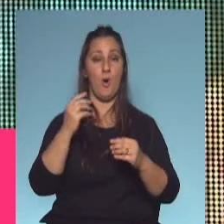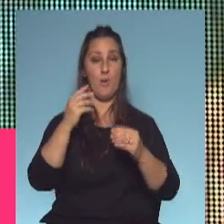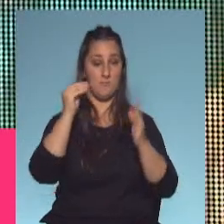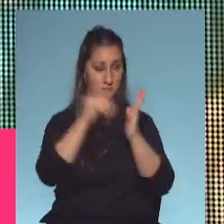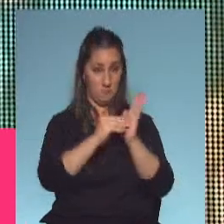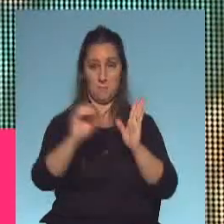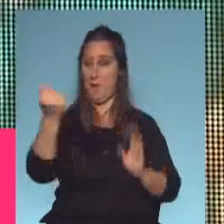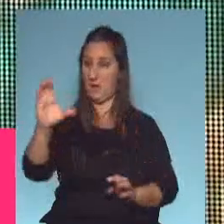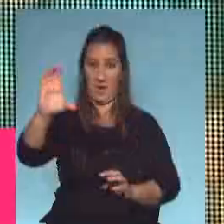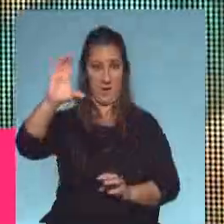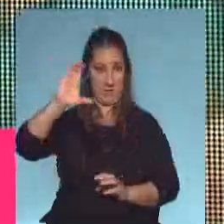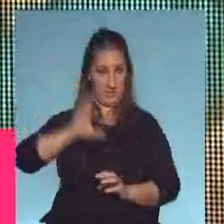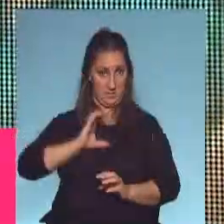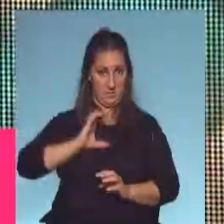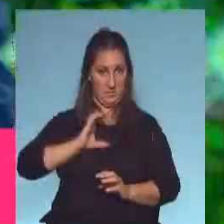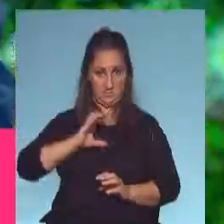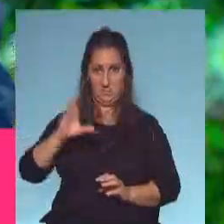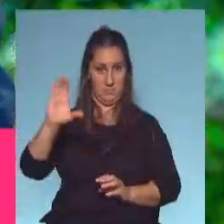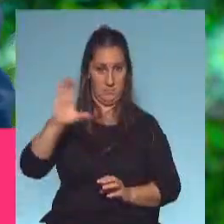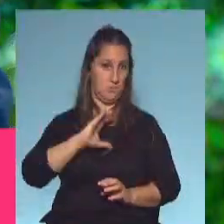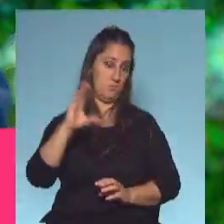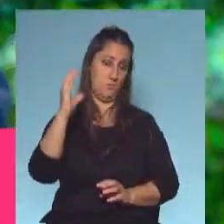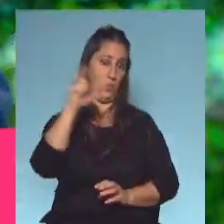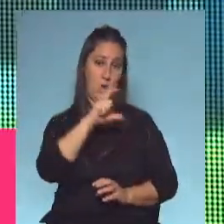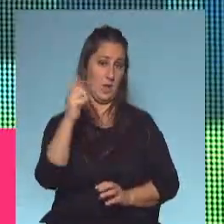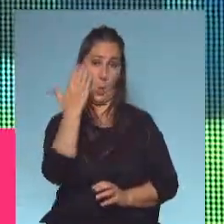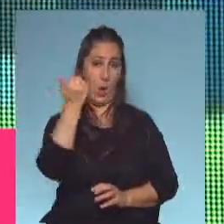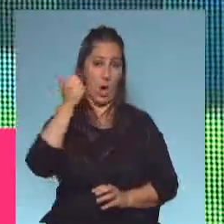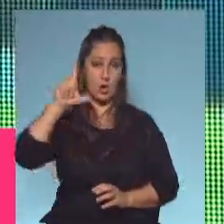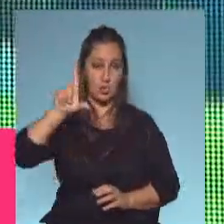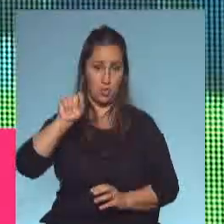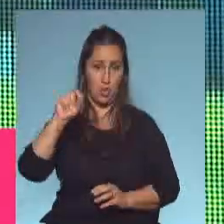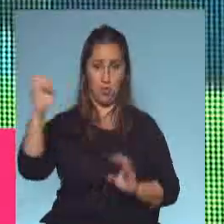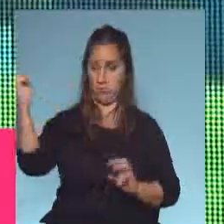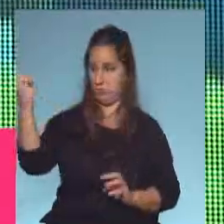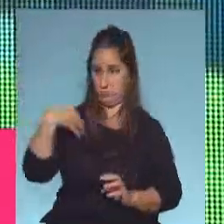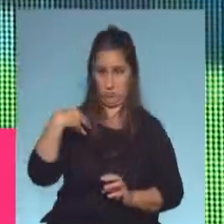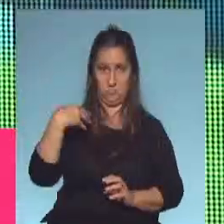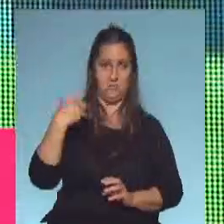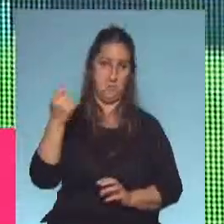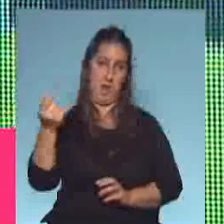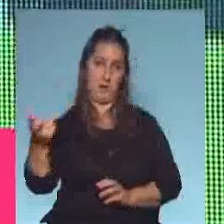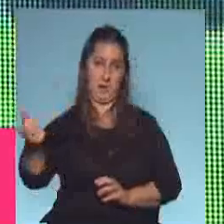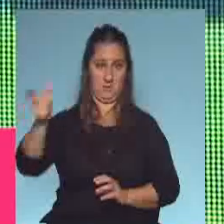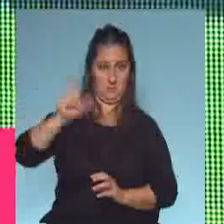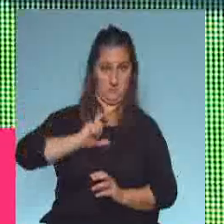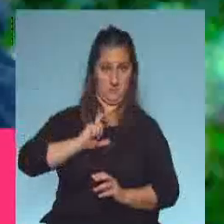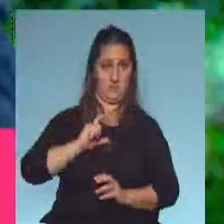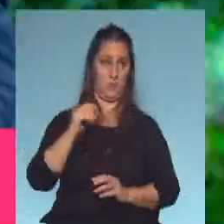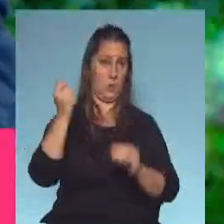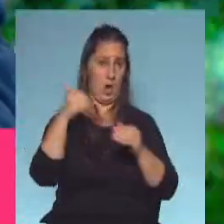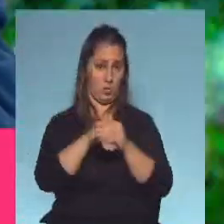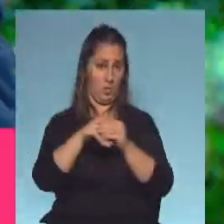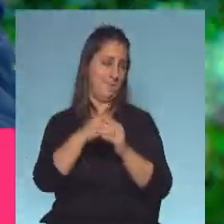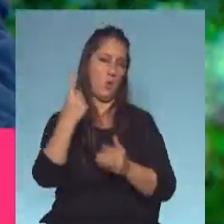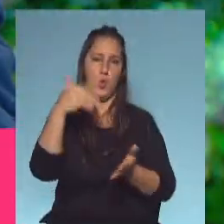o sea, recibís la plata. Entonces, te la ponen en tu cuenta bancaria. Exactamente, sí, te transfieren la plata a tu cuenta bancaria. Sí, sí,